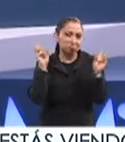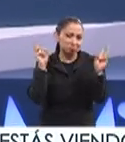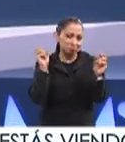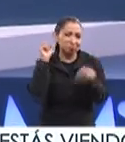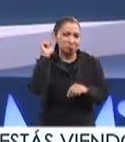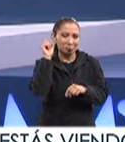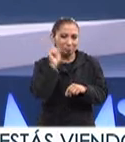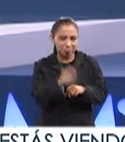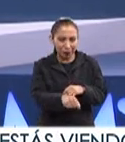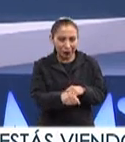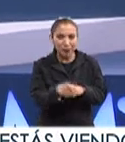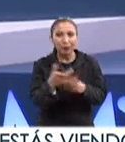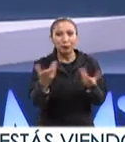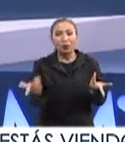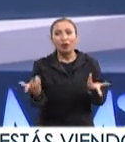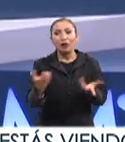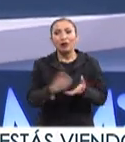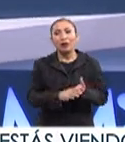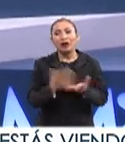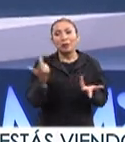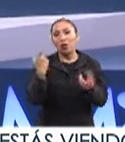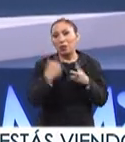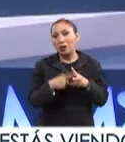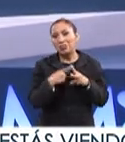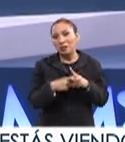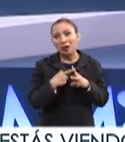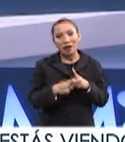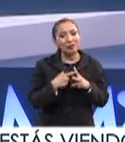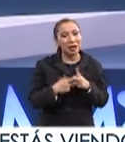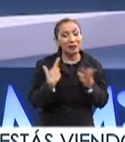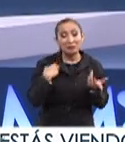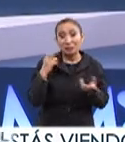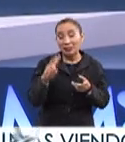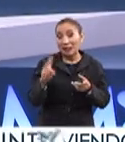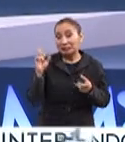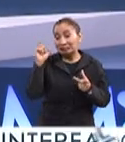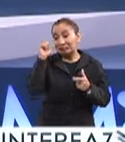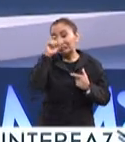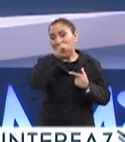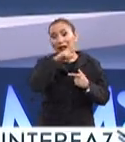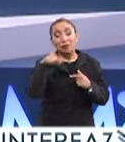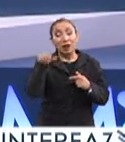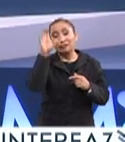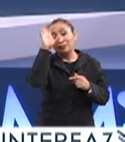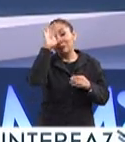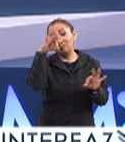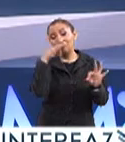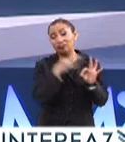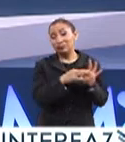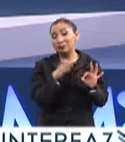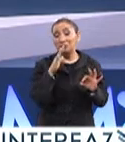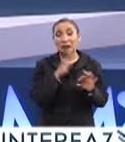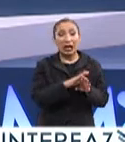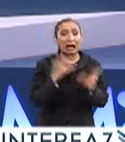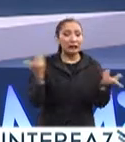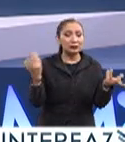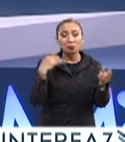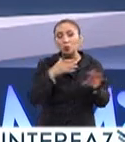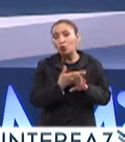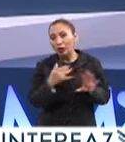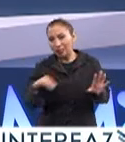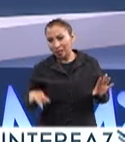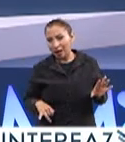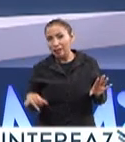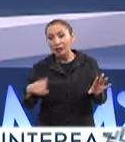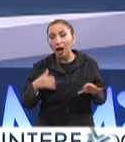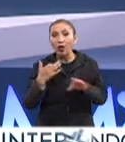relacionados precisamente pues sobre esta disciplina tan compleja, una de las ciencias exactas más dinámicas, más